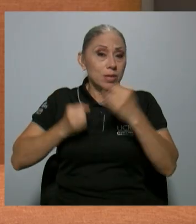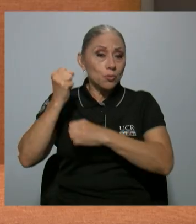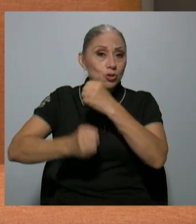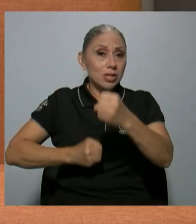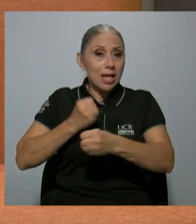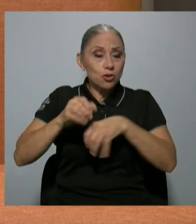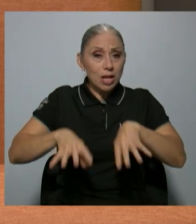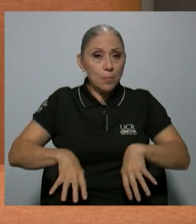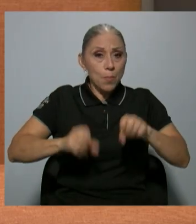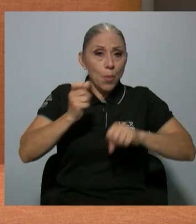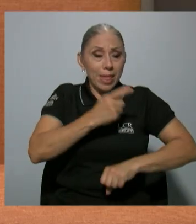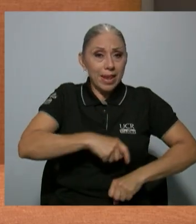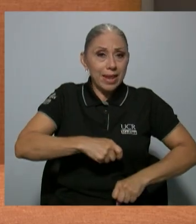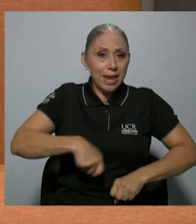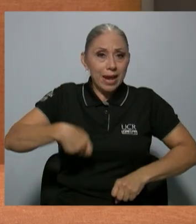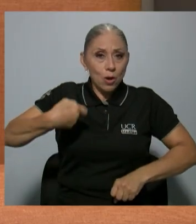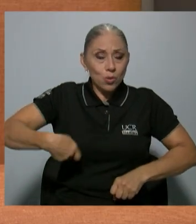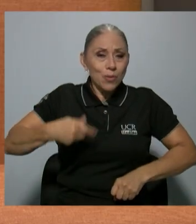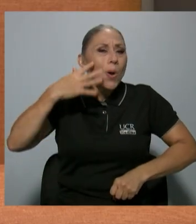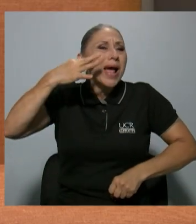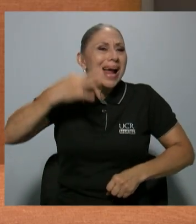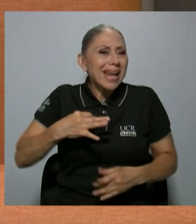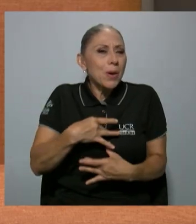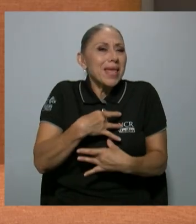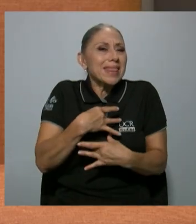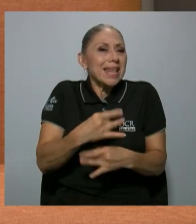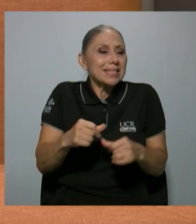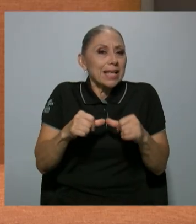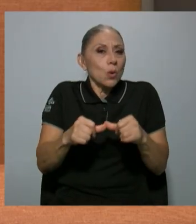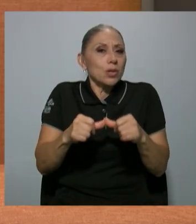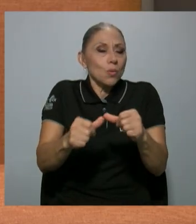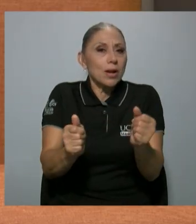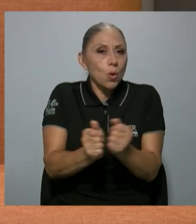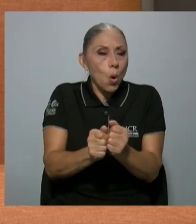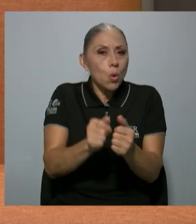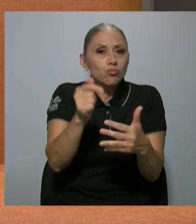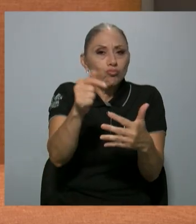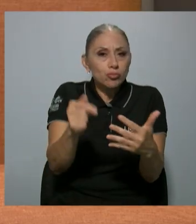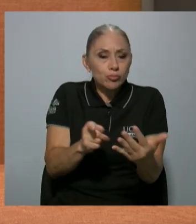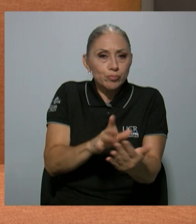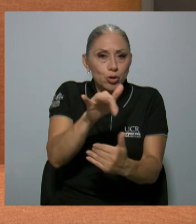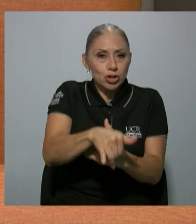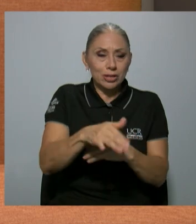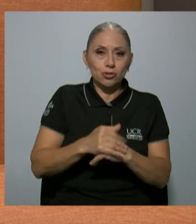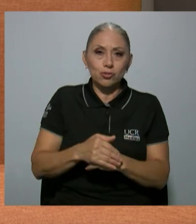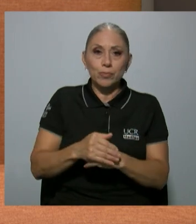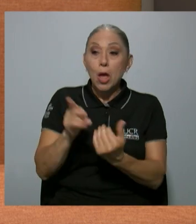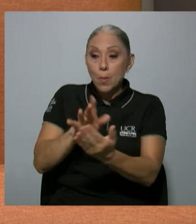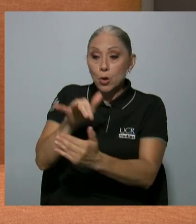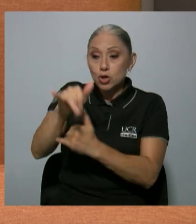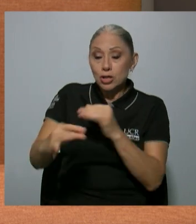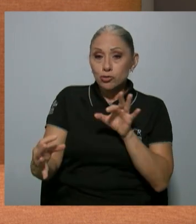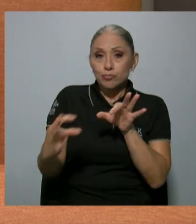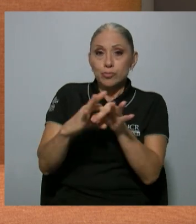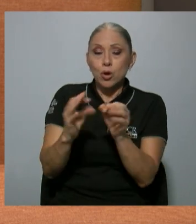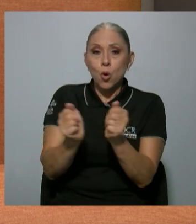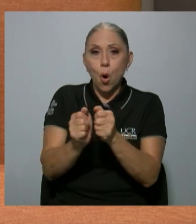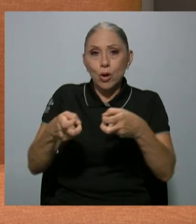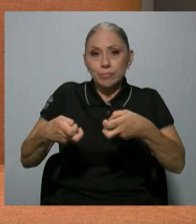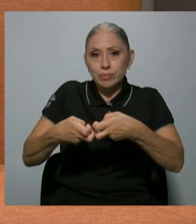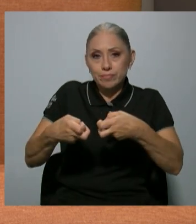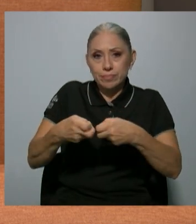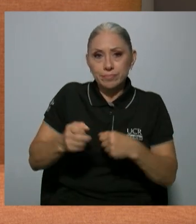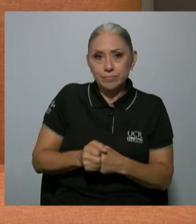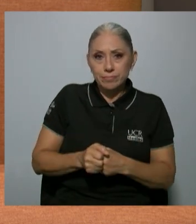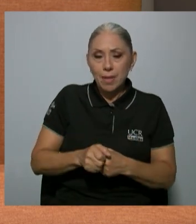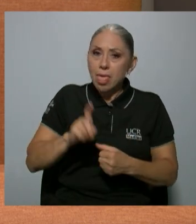Ejecutivo, creo que hay cierto interés de continuar discutiendo esos proyectos. Proyectos que tienen que ver con mercado eléctrico, hay